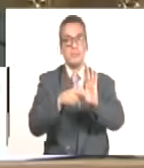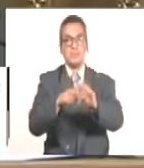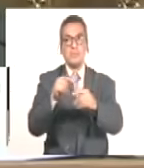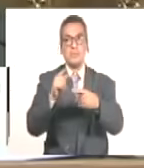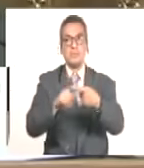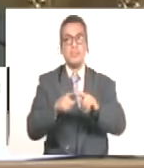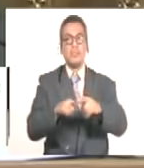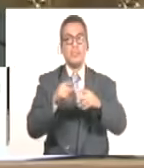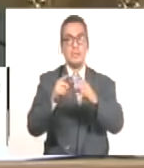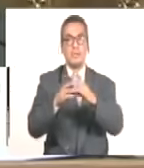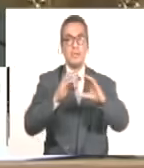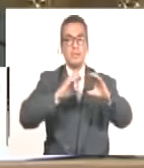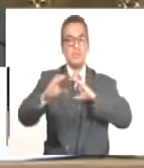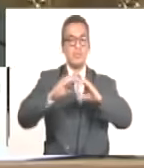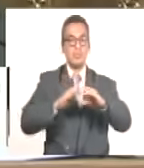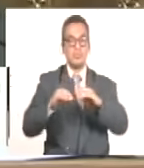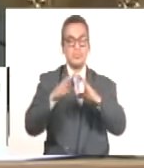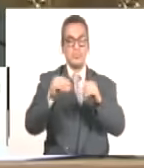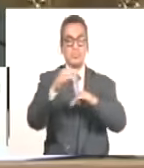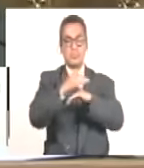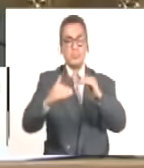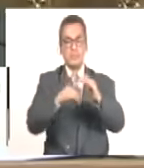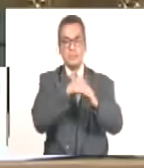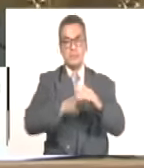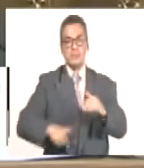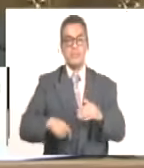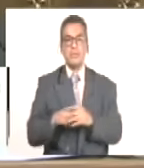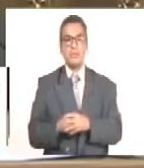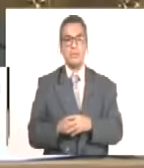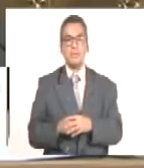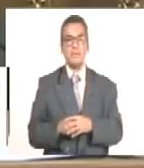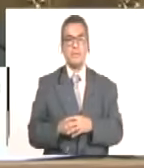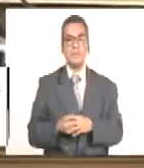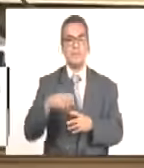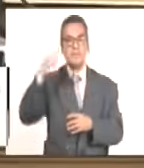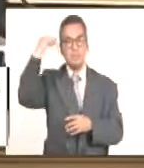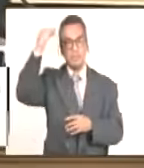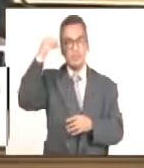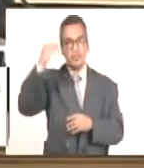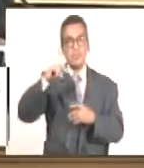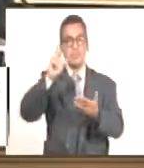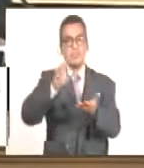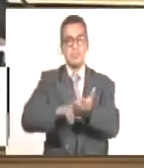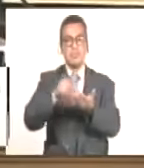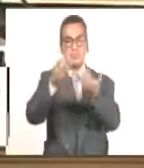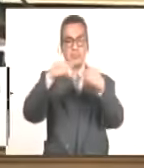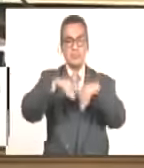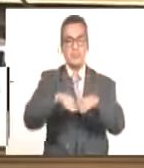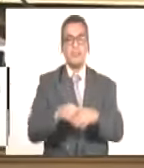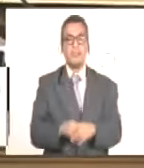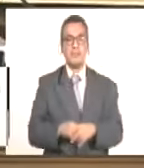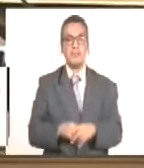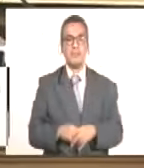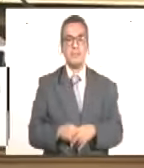por medios y recursos comunicacionales. Es todo, ciudadano vicepresidente. Consideración, aprobado. Siguiente.